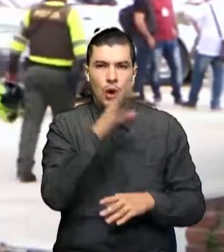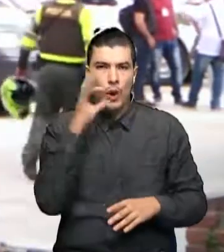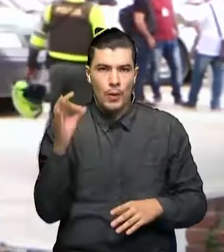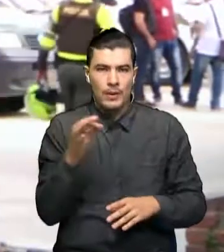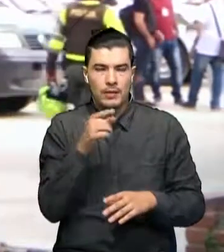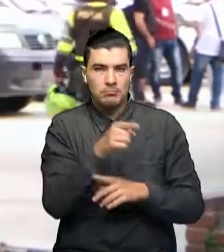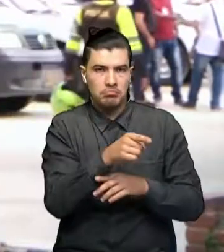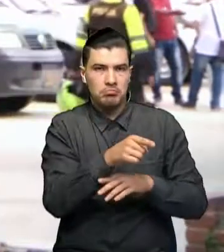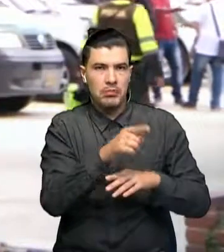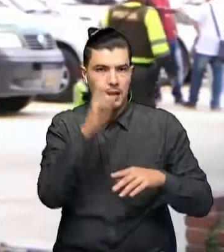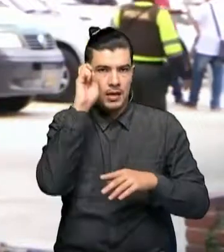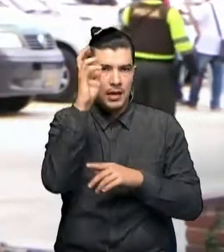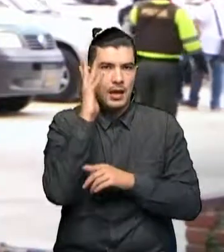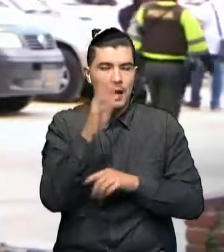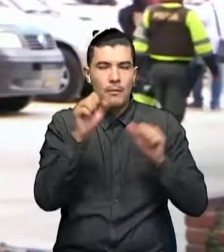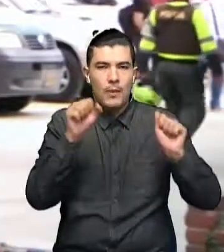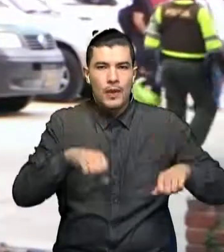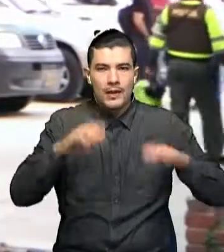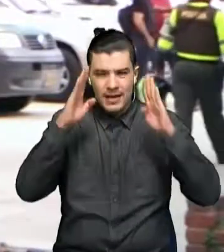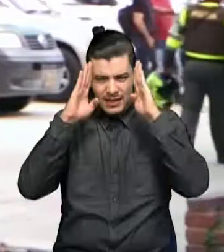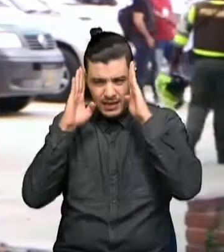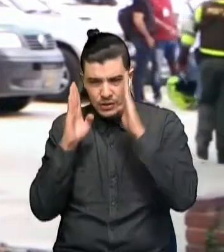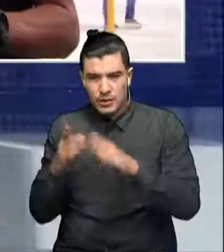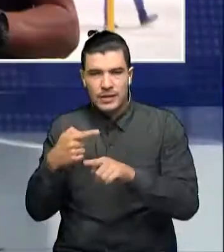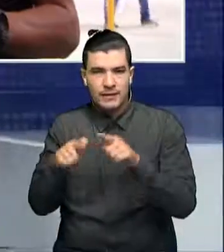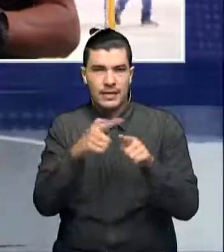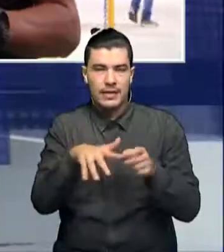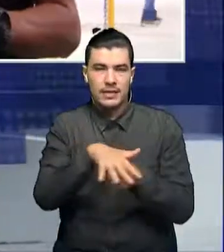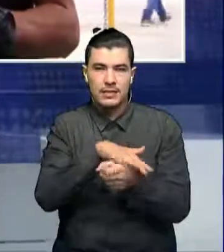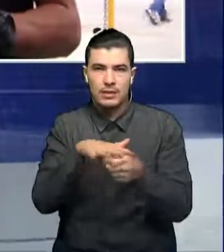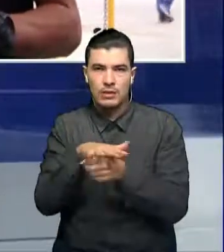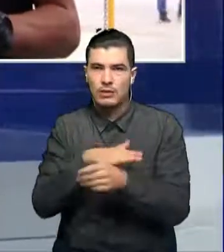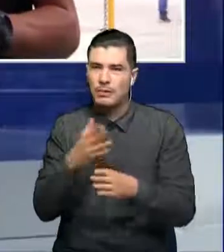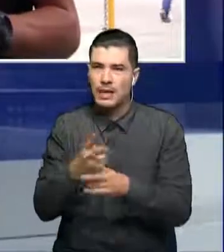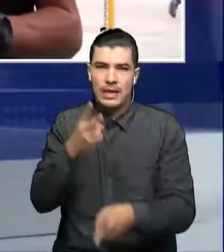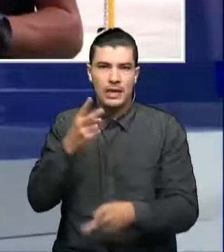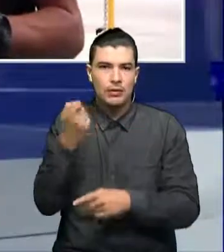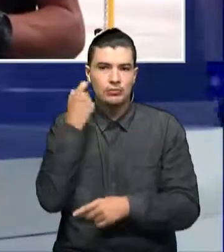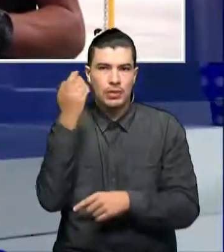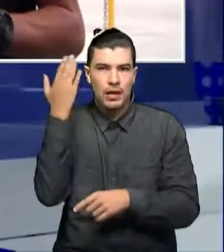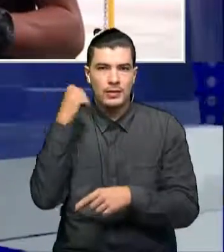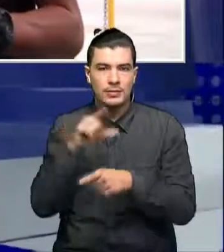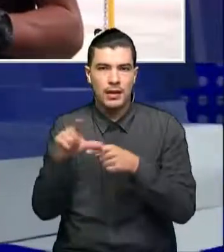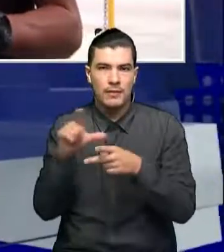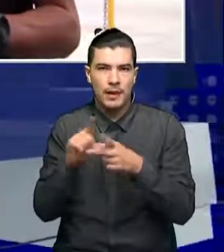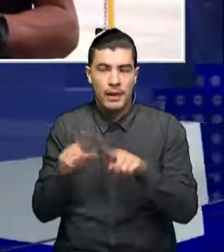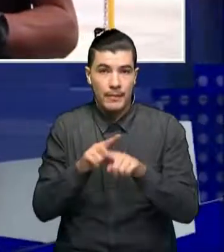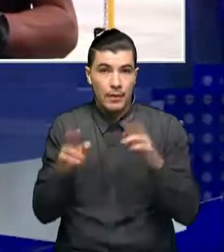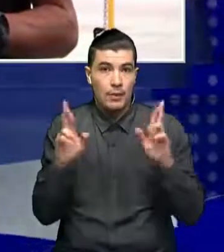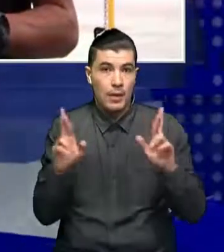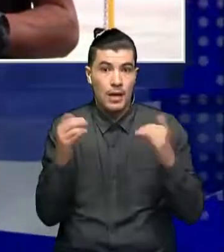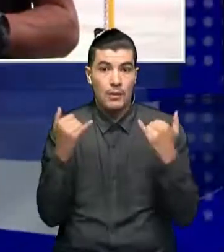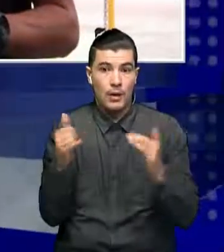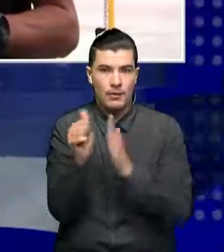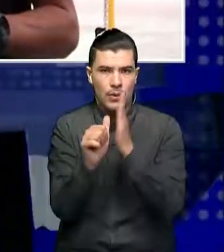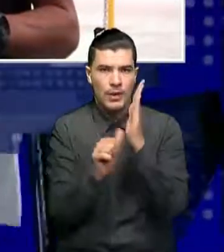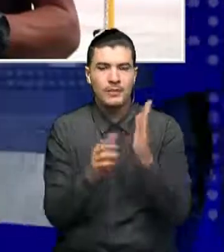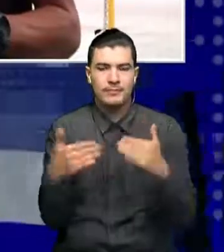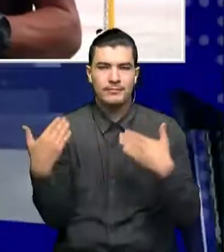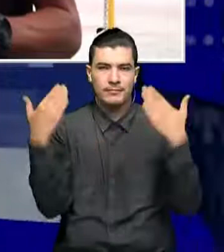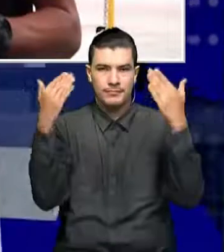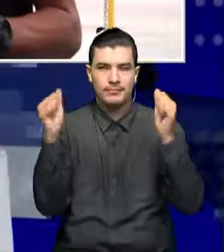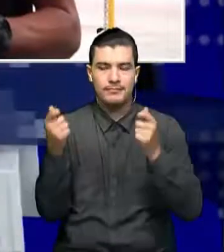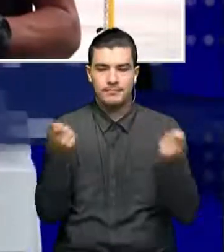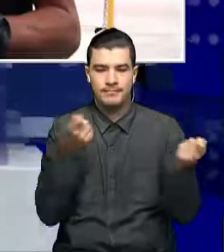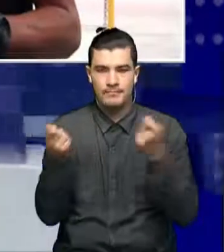santander para hacer frente a todas estas situaciones de inseguridad que se han venido registrando durante las últimas semanas con la cámara de jesús zúñiga raúl rolando